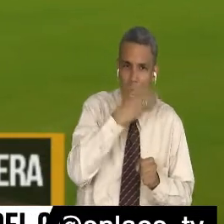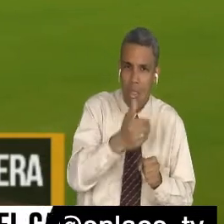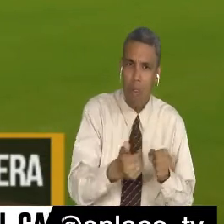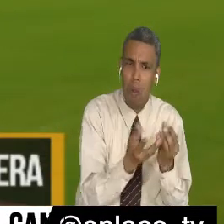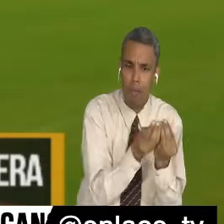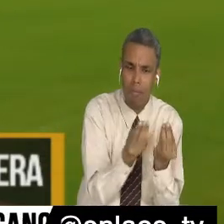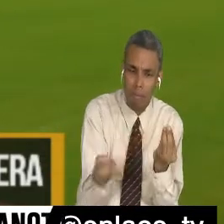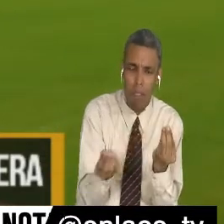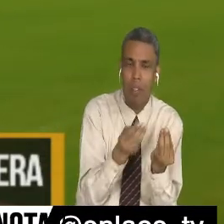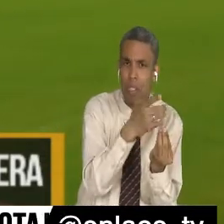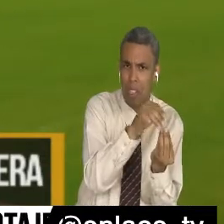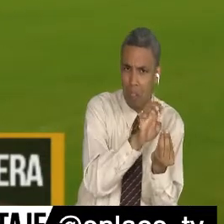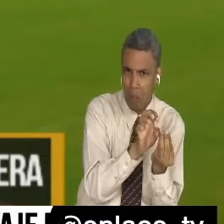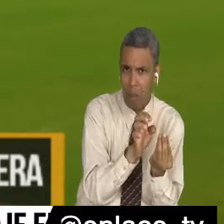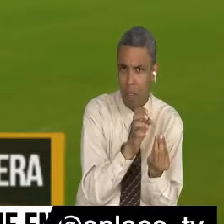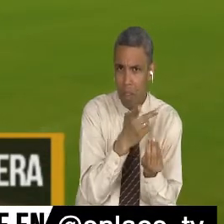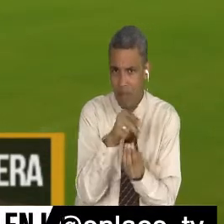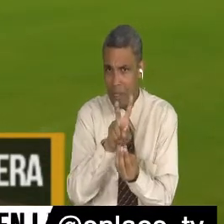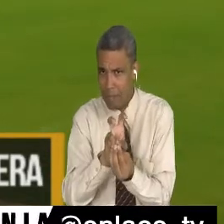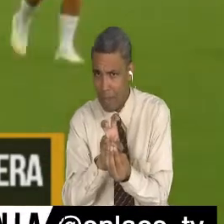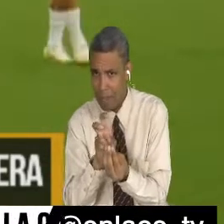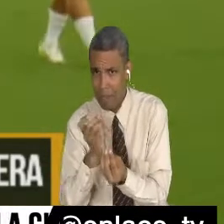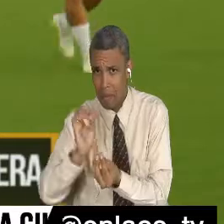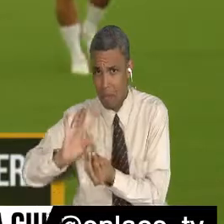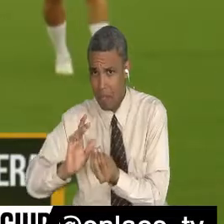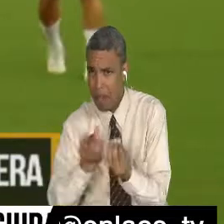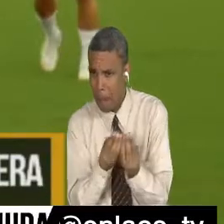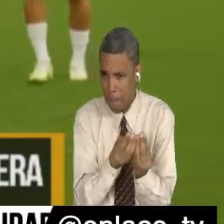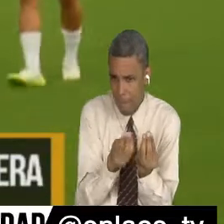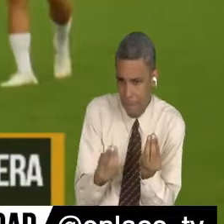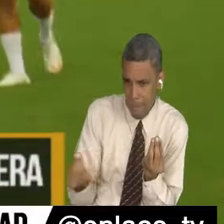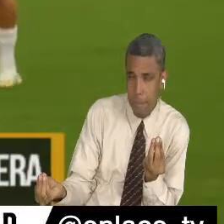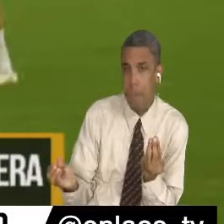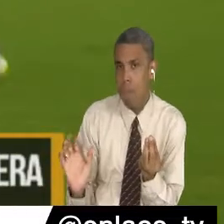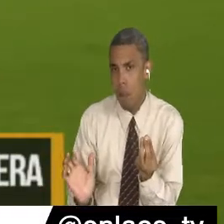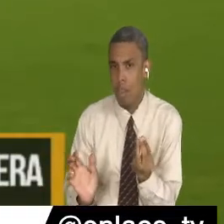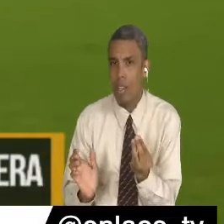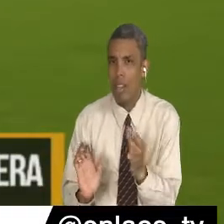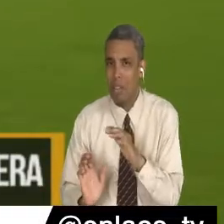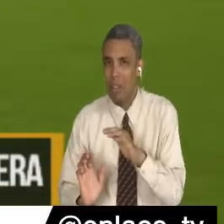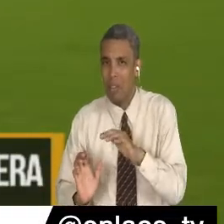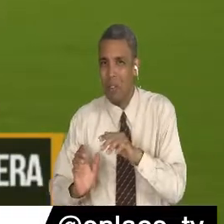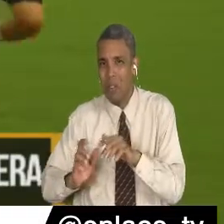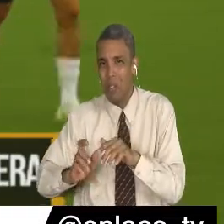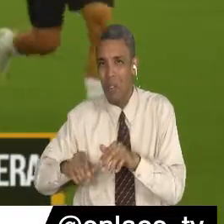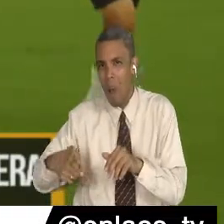sub-17 y sub-15, que es un legado que le estamos dejando a la Alianza Petrolera. E hizo